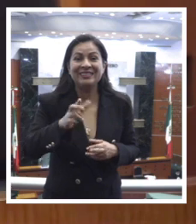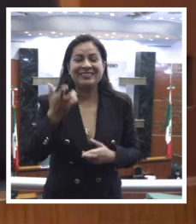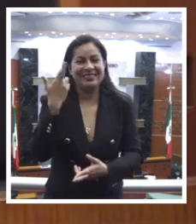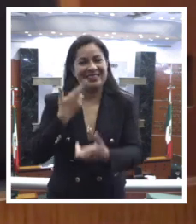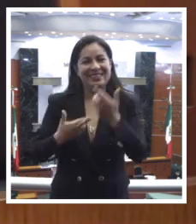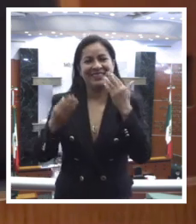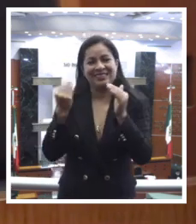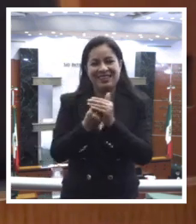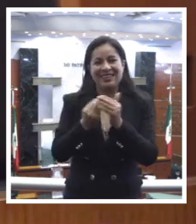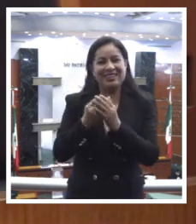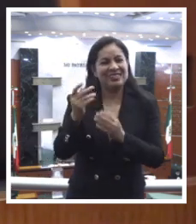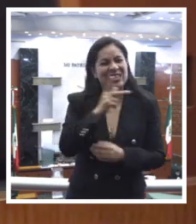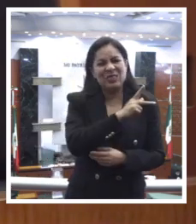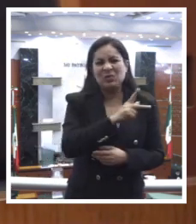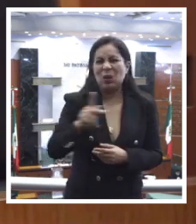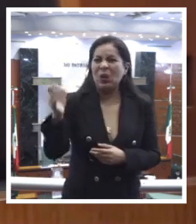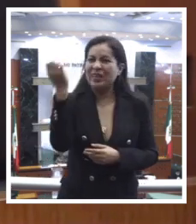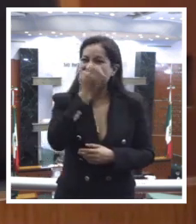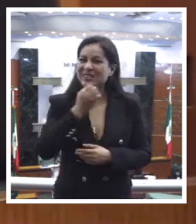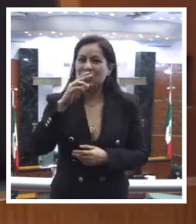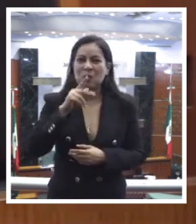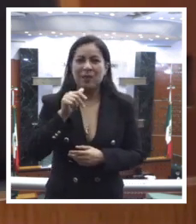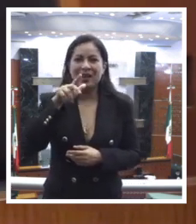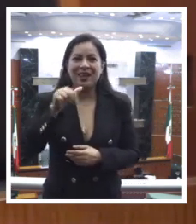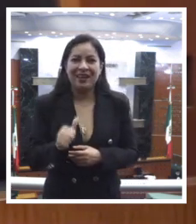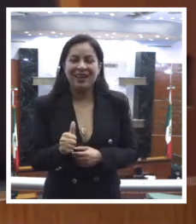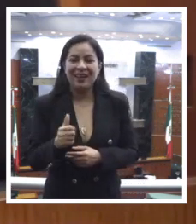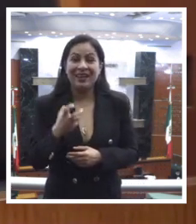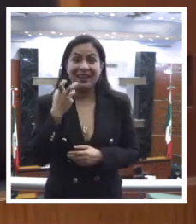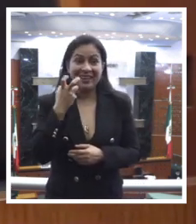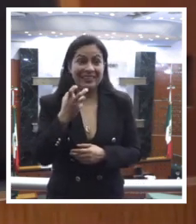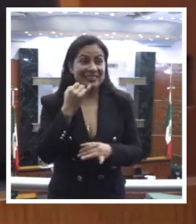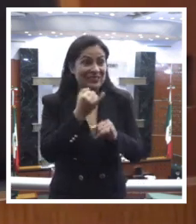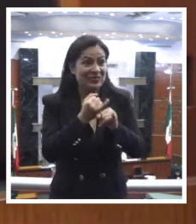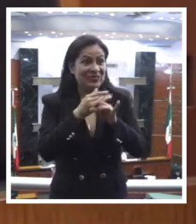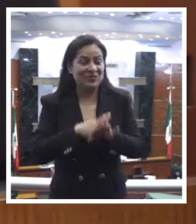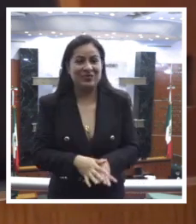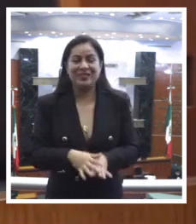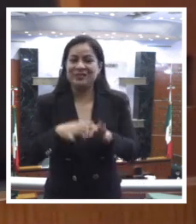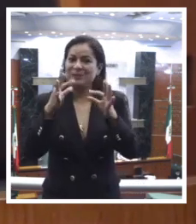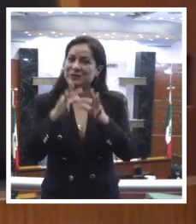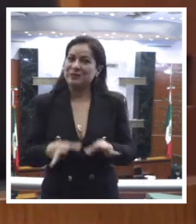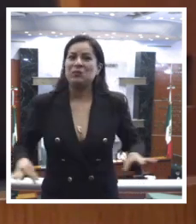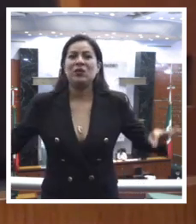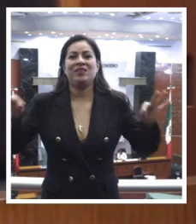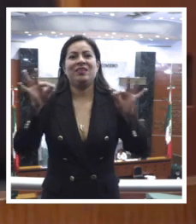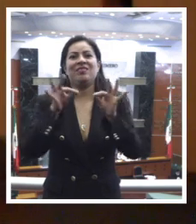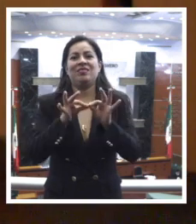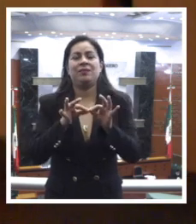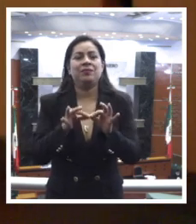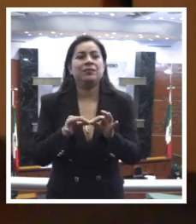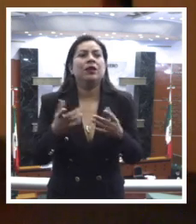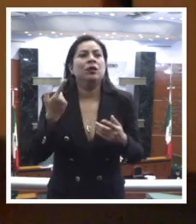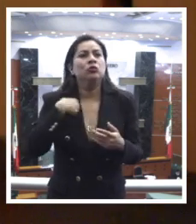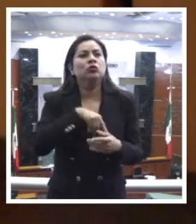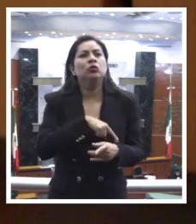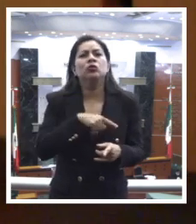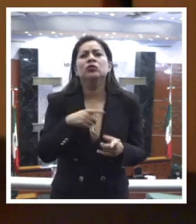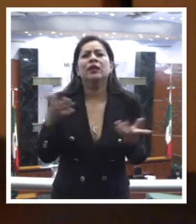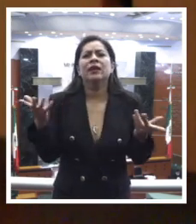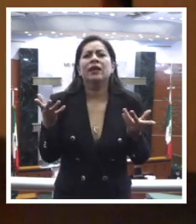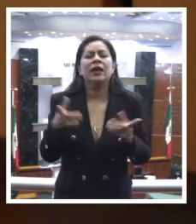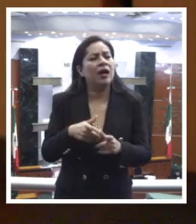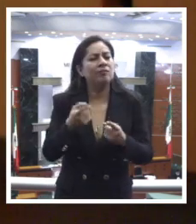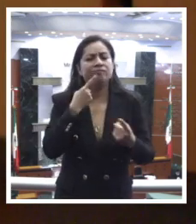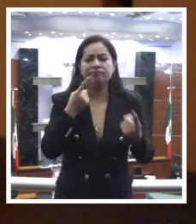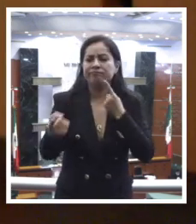a clases todas las escuelas en Copala. Esta es una información realmente muy importante. ¿Qué es lo que hemos hecho? Mantener siempre un diálogo